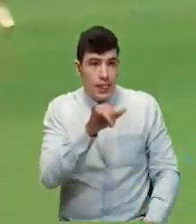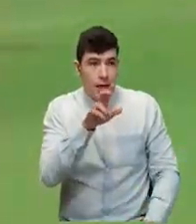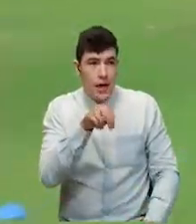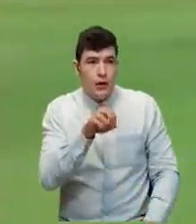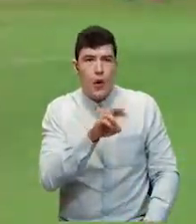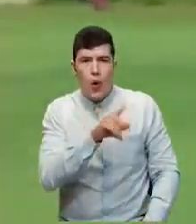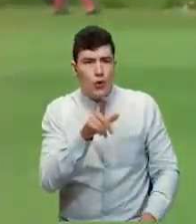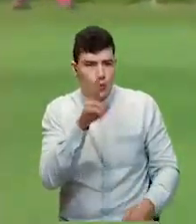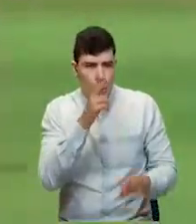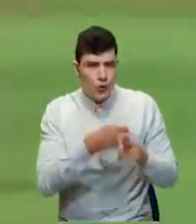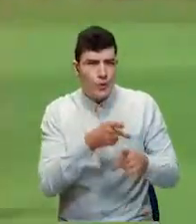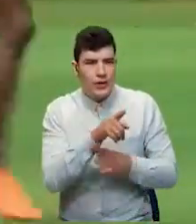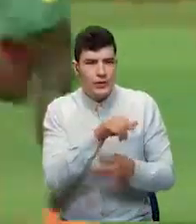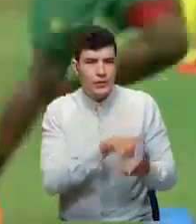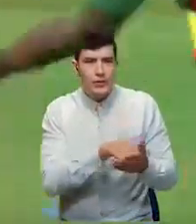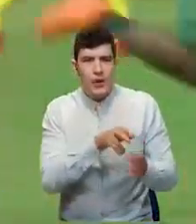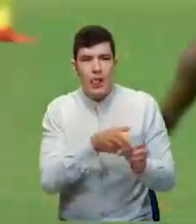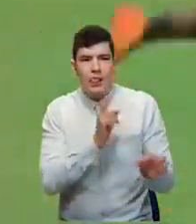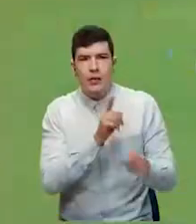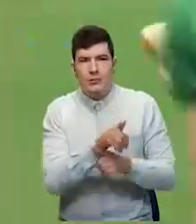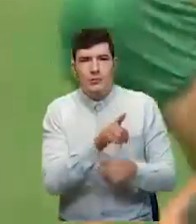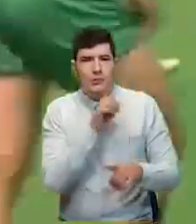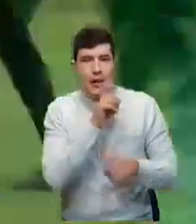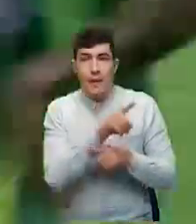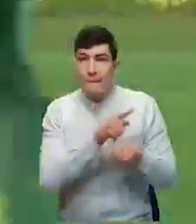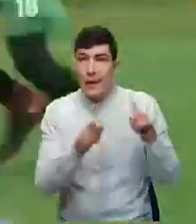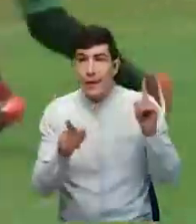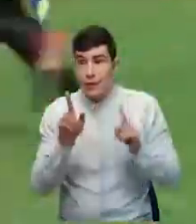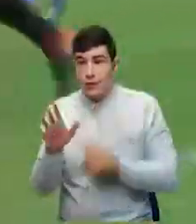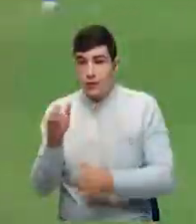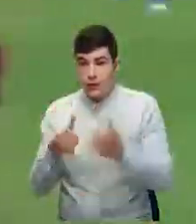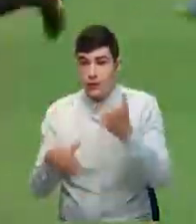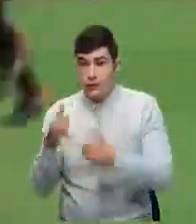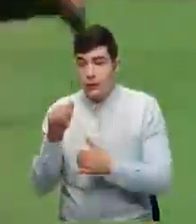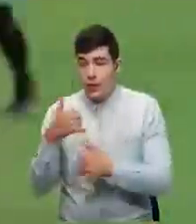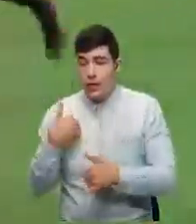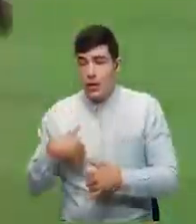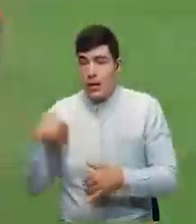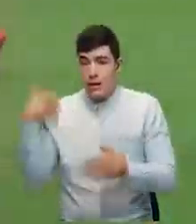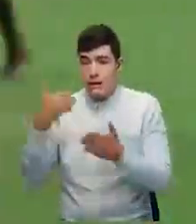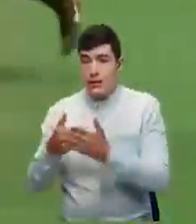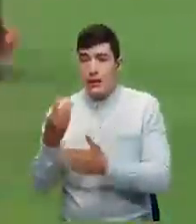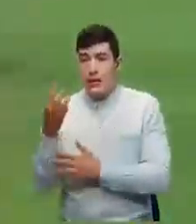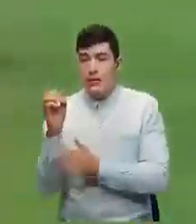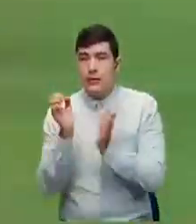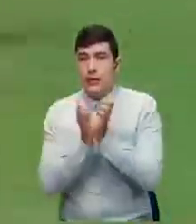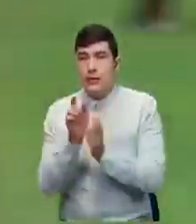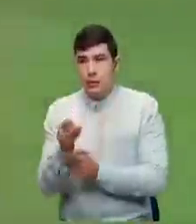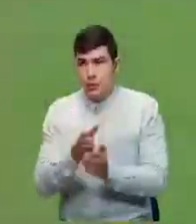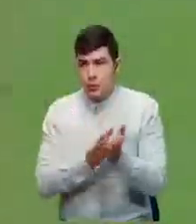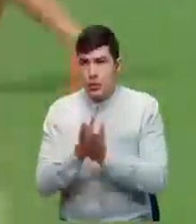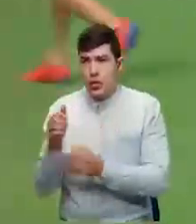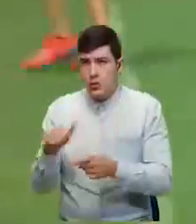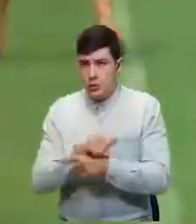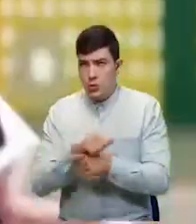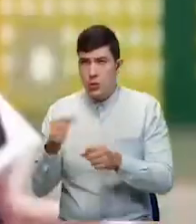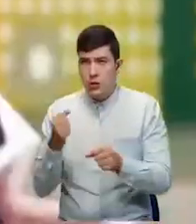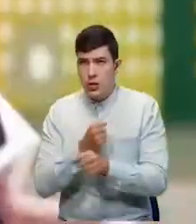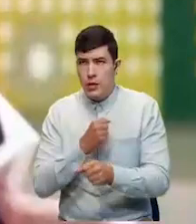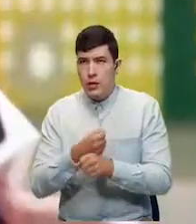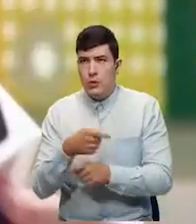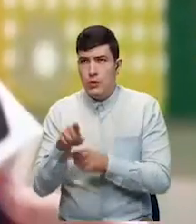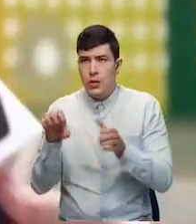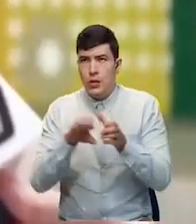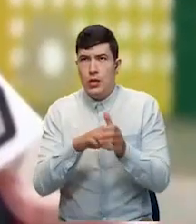que sonó como posible desvinculación del Bucaramanga. Sin embargo, el jugador argentino tiene contrato hasta el 30 de mayo y sigue entrenándose con el equipo. Estoy